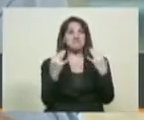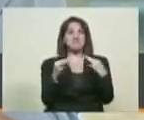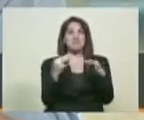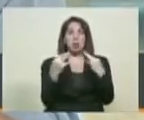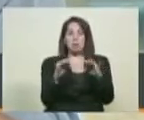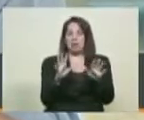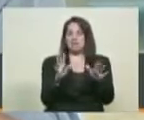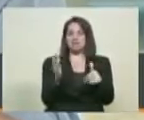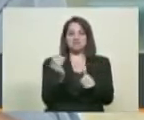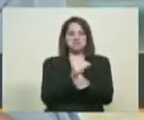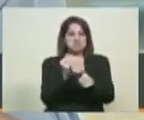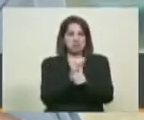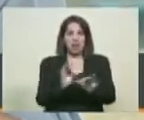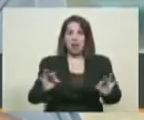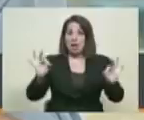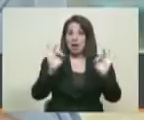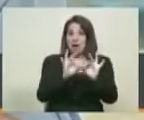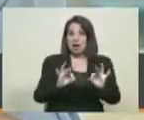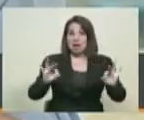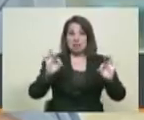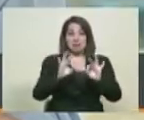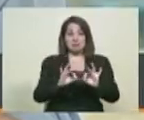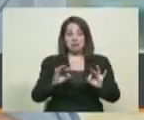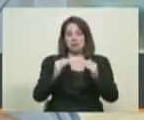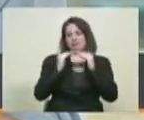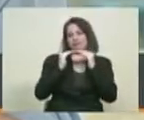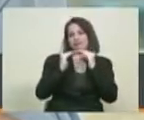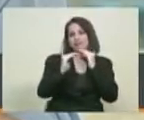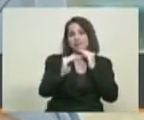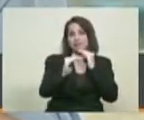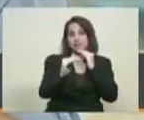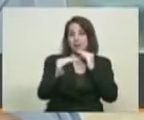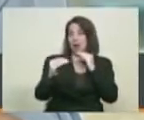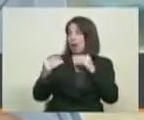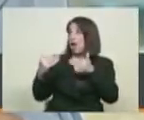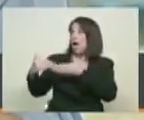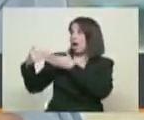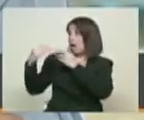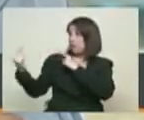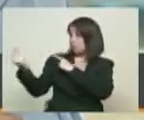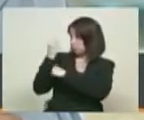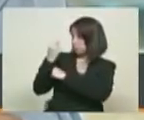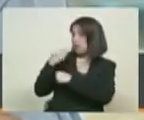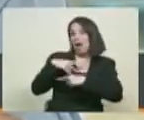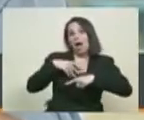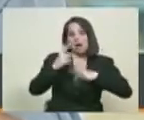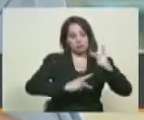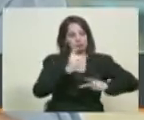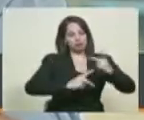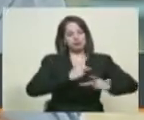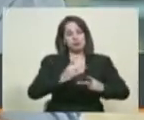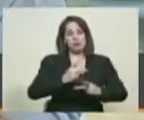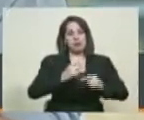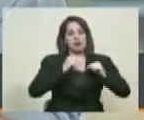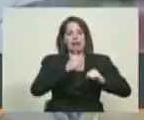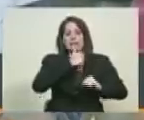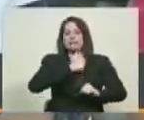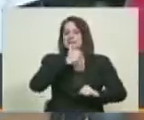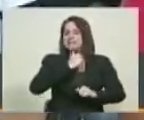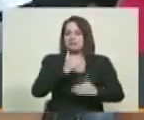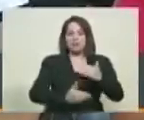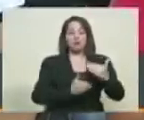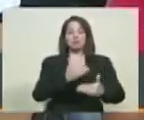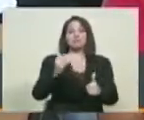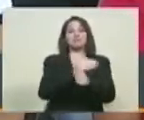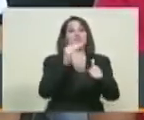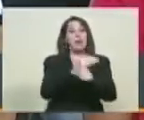hubiesen logrado. Y bueno, obviamente hay que plantearlo así. Ha sido en primer lugar una fase de resistencia, pero tal vez los avances que hemos